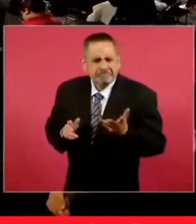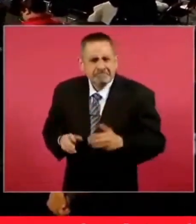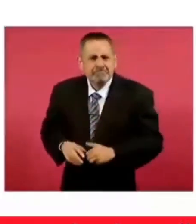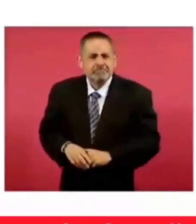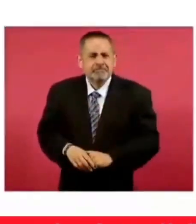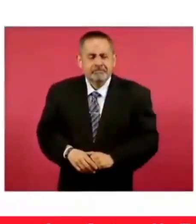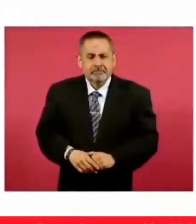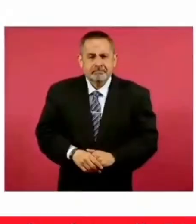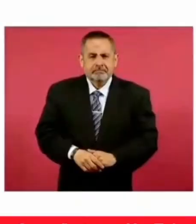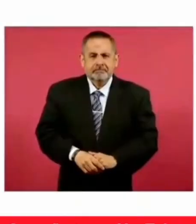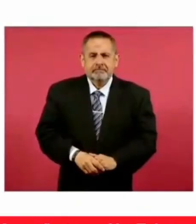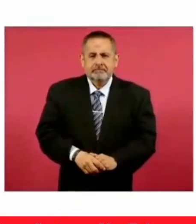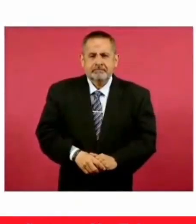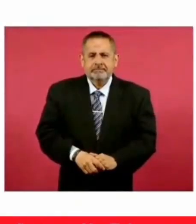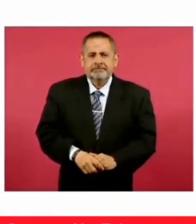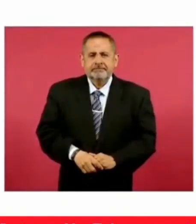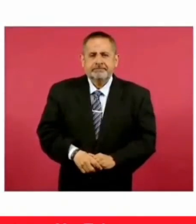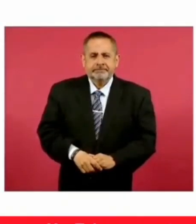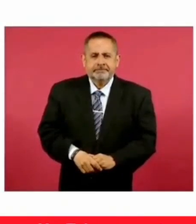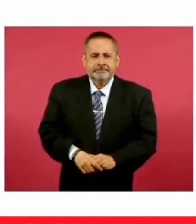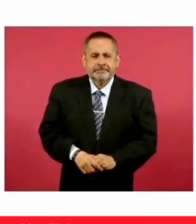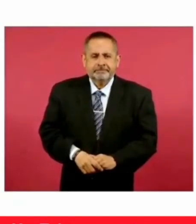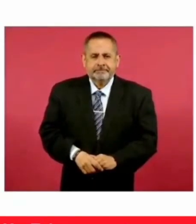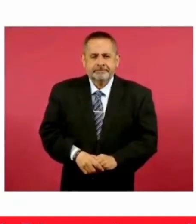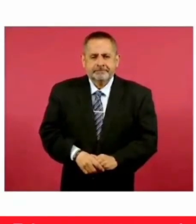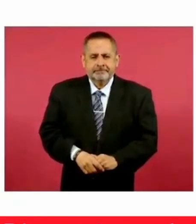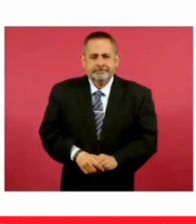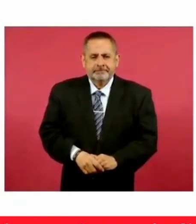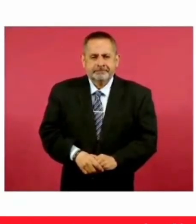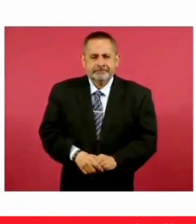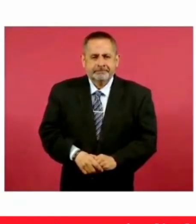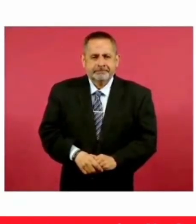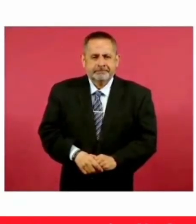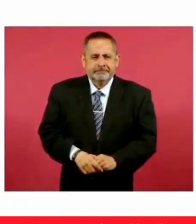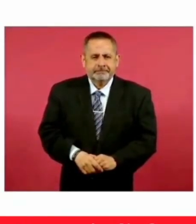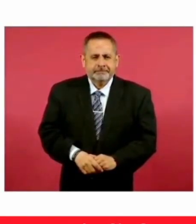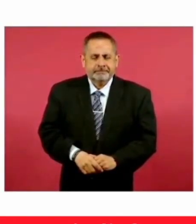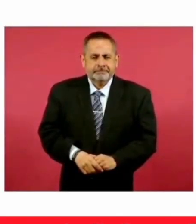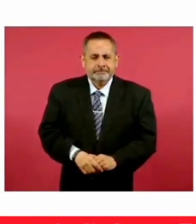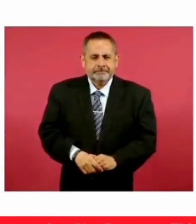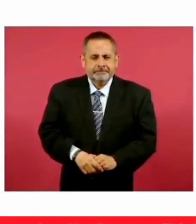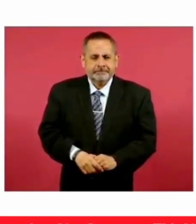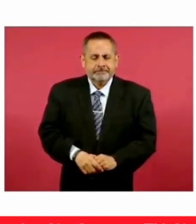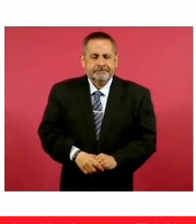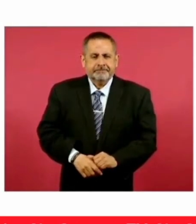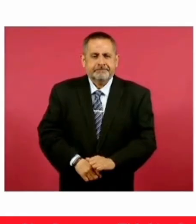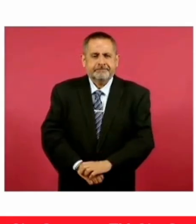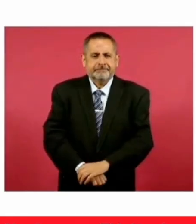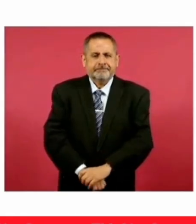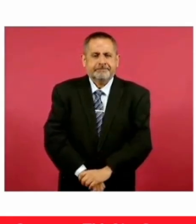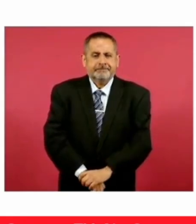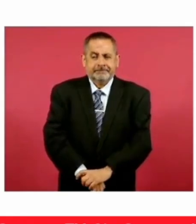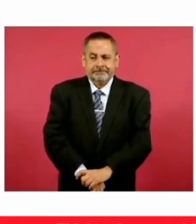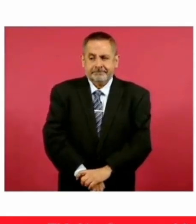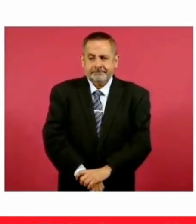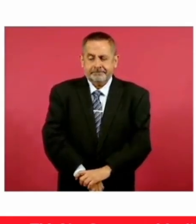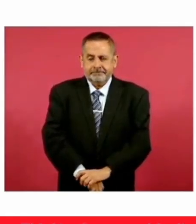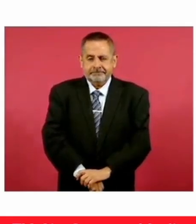A la izquierda. Fuga de capitales. No, pero acá, es que esto es lo que